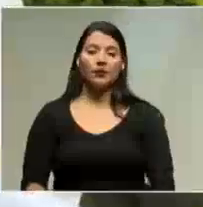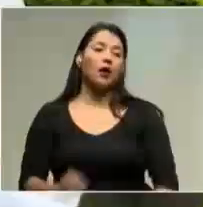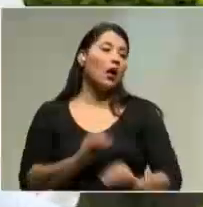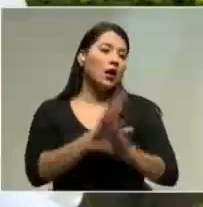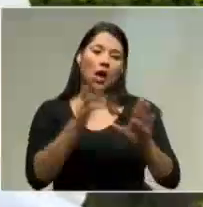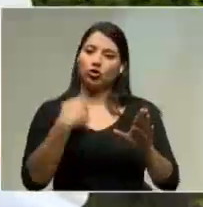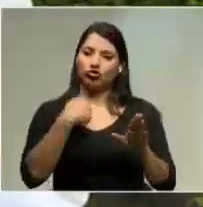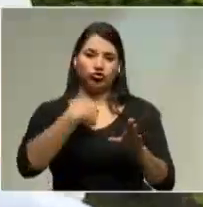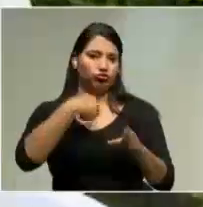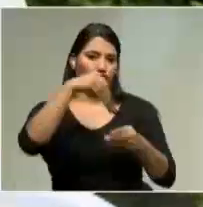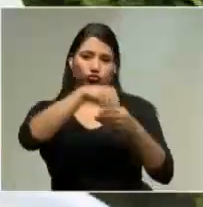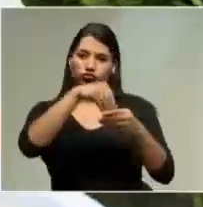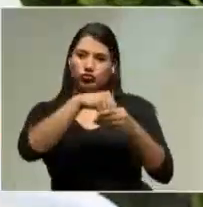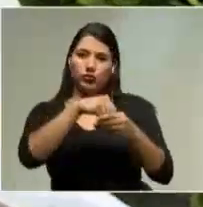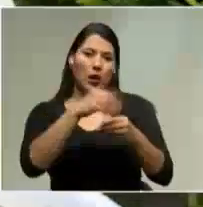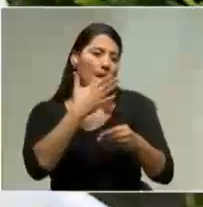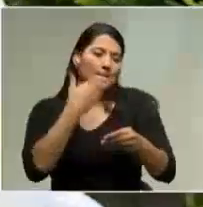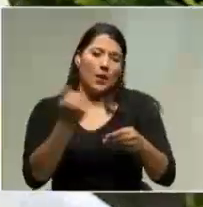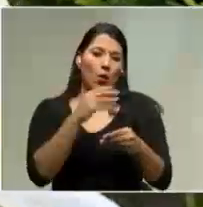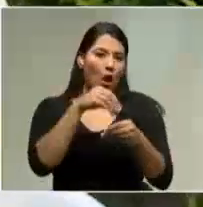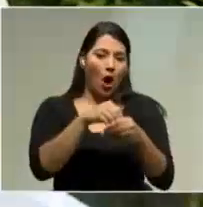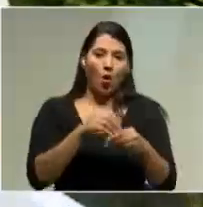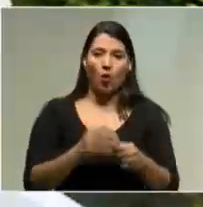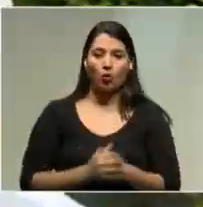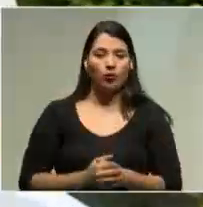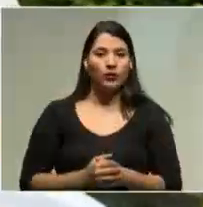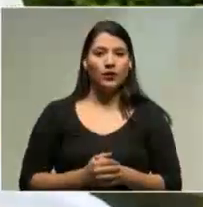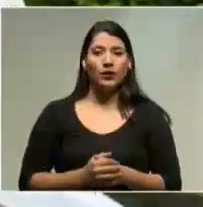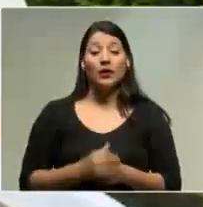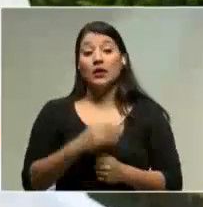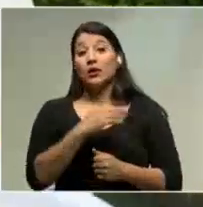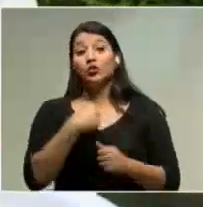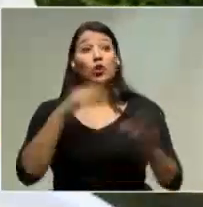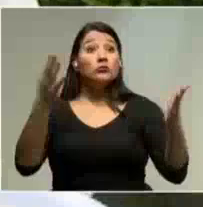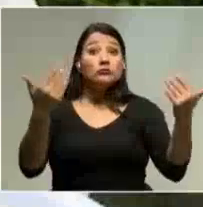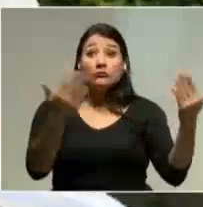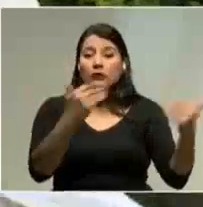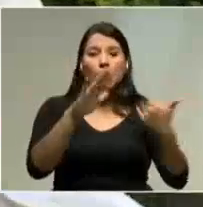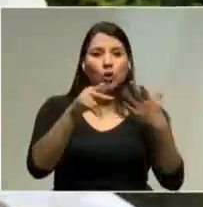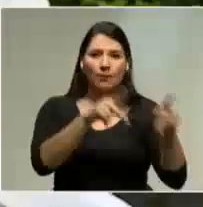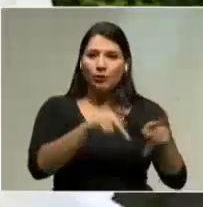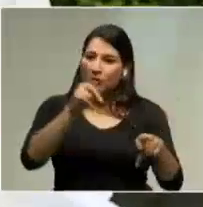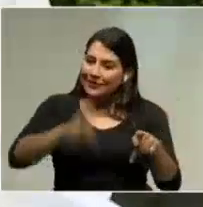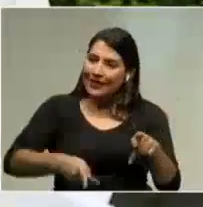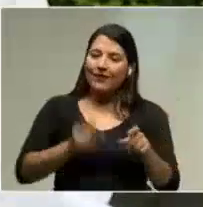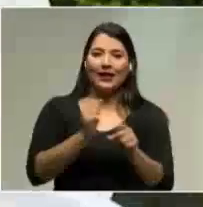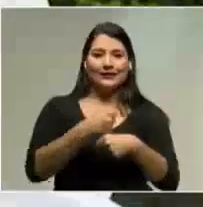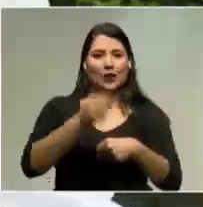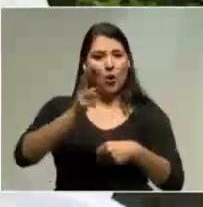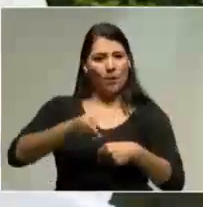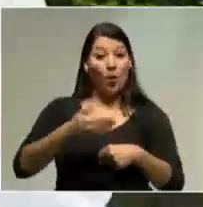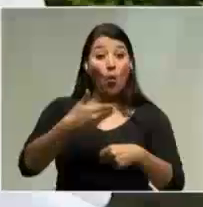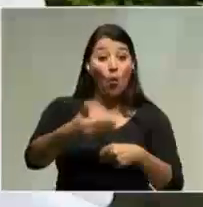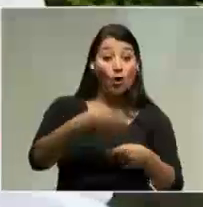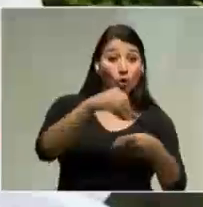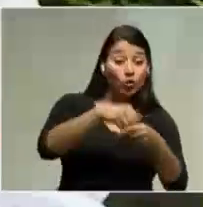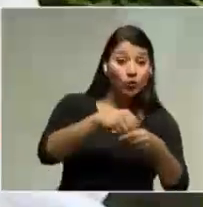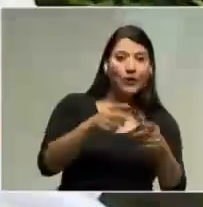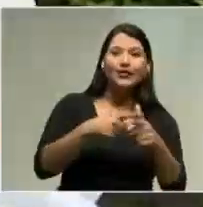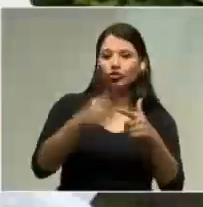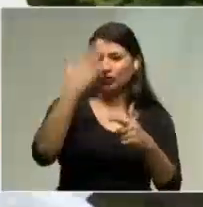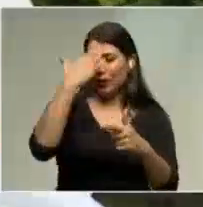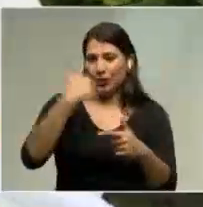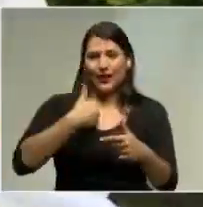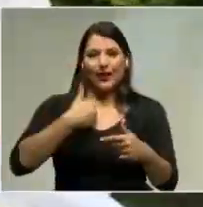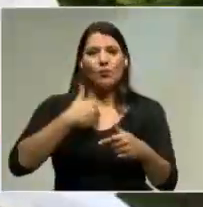Definitivamente voy a ahorrar, no hay nada mejor que el ahorro. Invito a todo el mundo a hacer lo mismo. El ahorro, cuando usted ahorra, entonces usted sabe que usted tiene